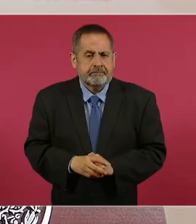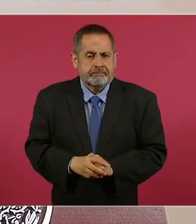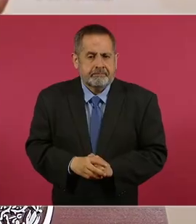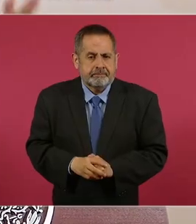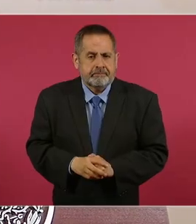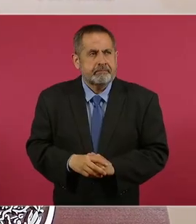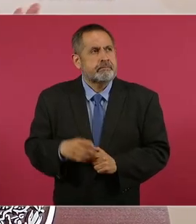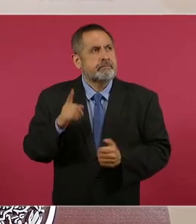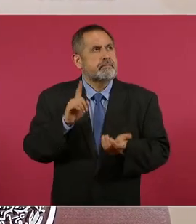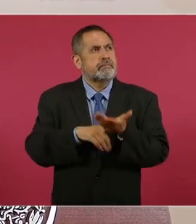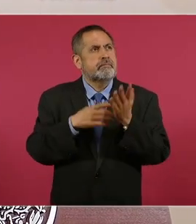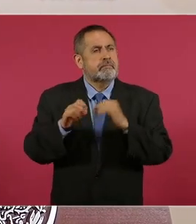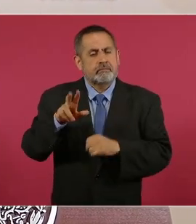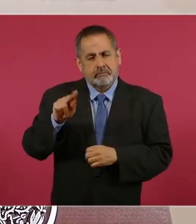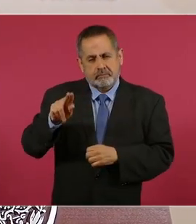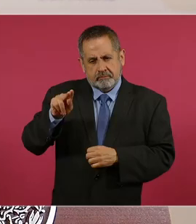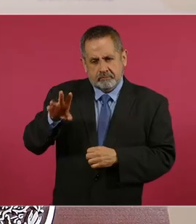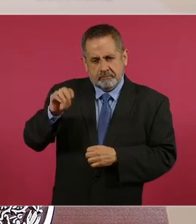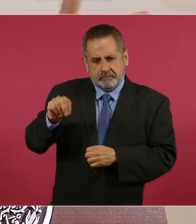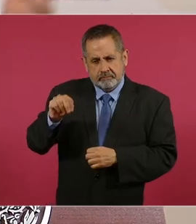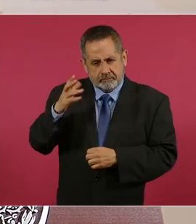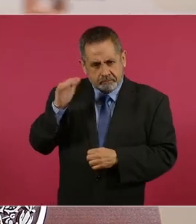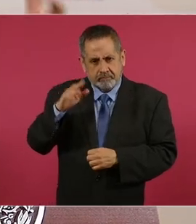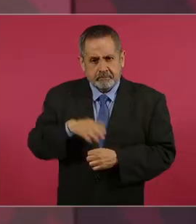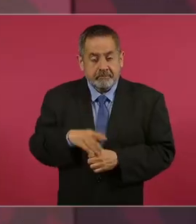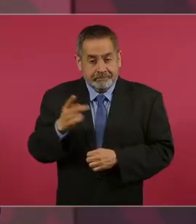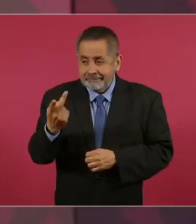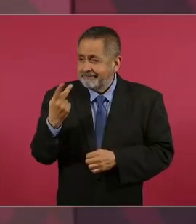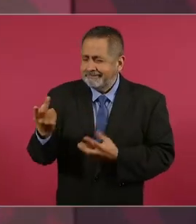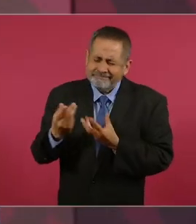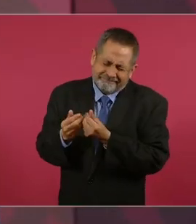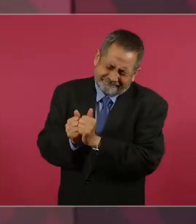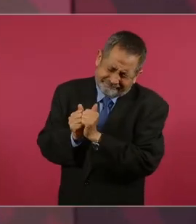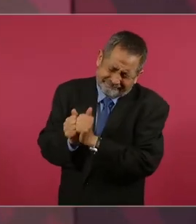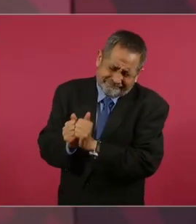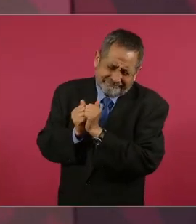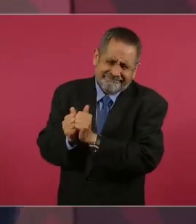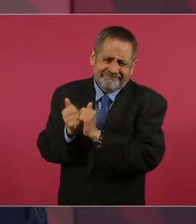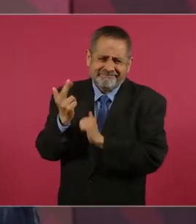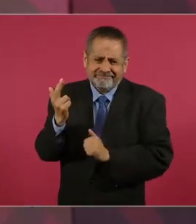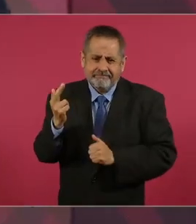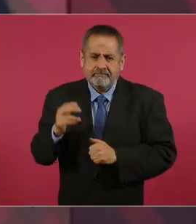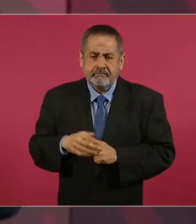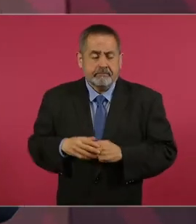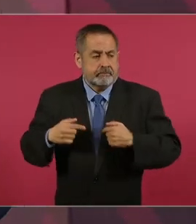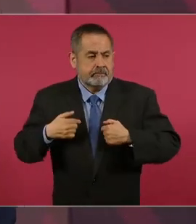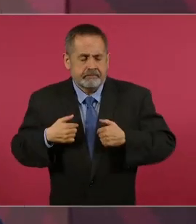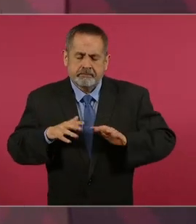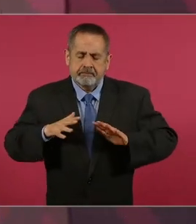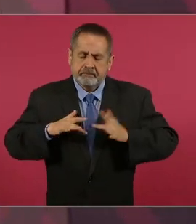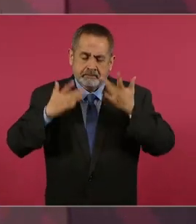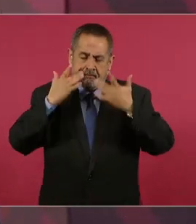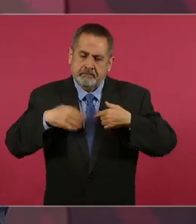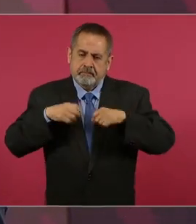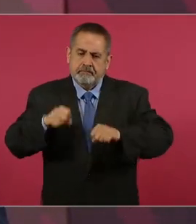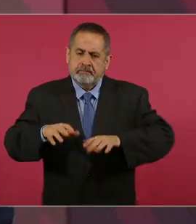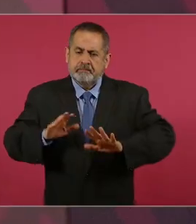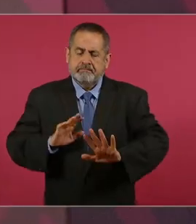En 89. Esa es mi relación con el general. Yo decliné